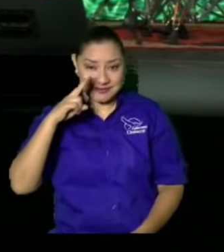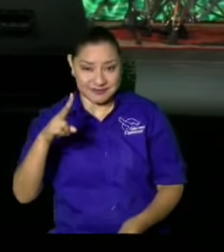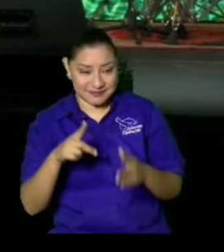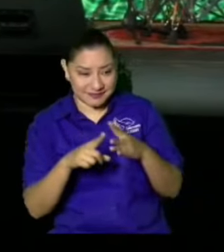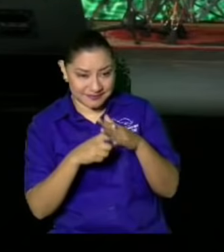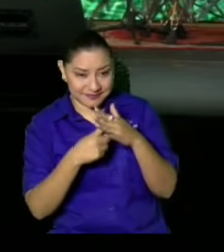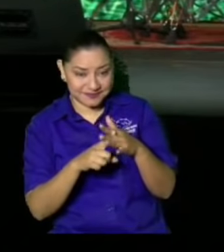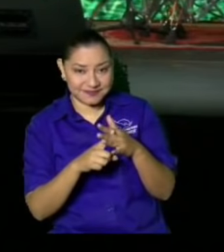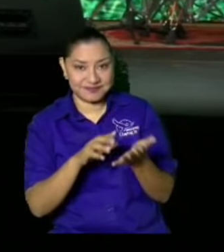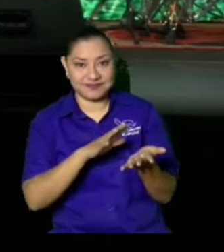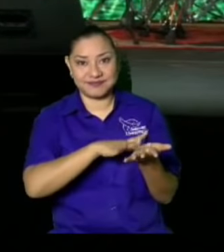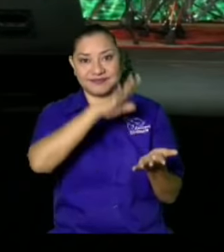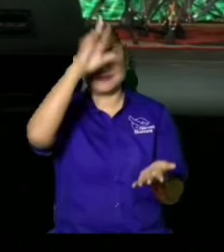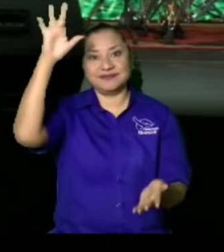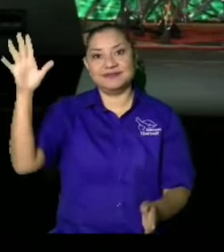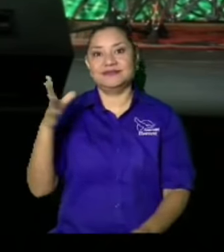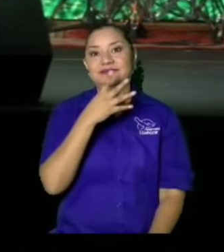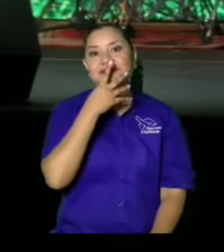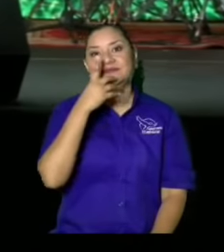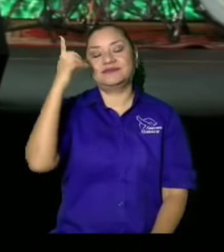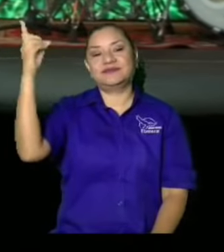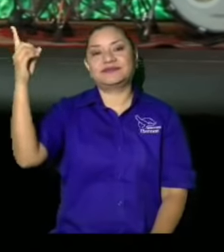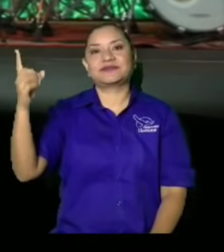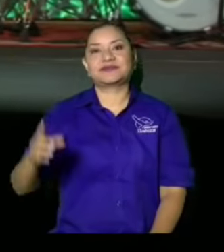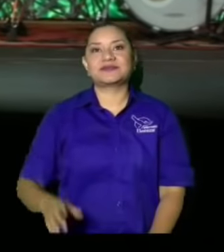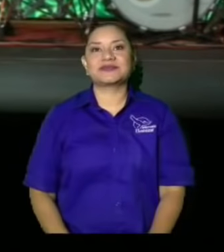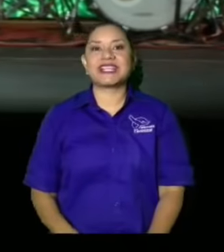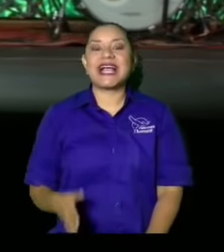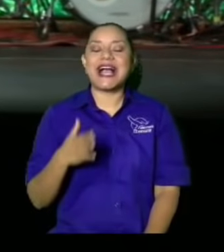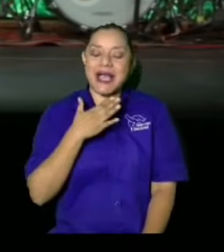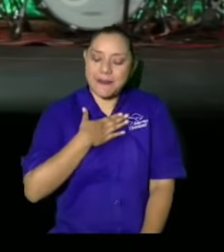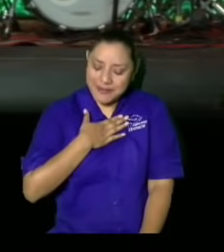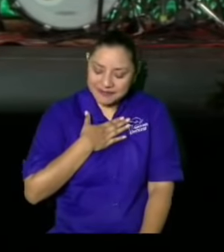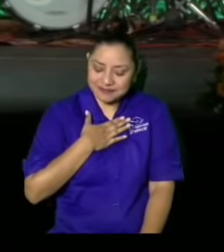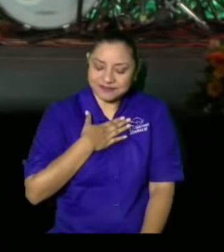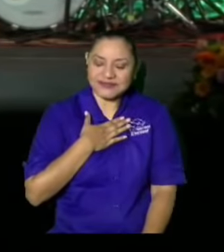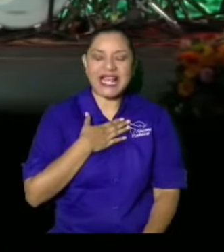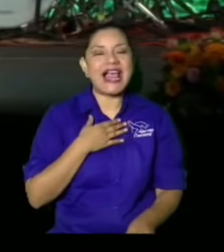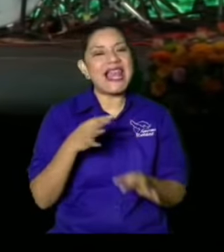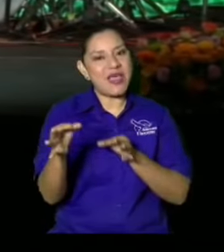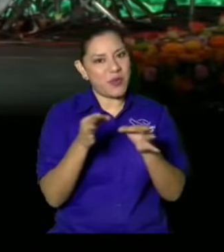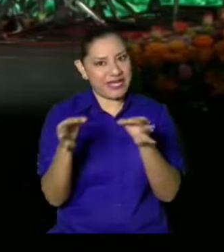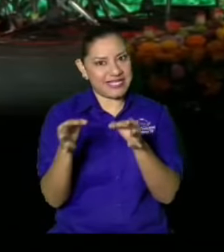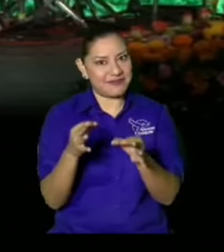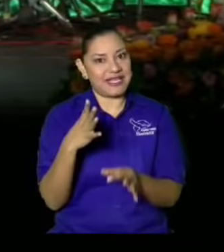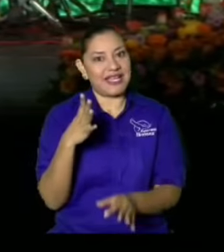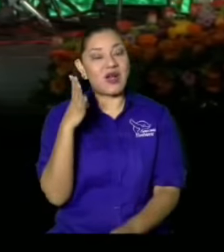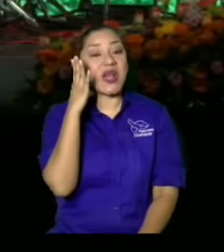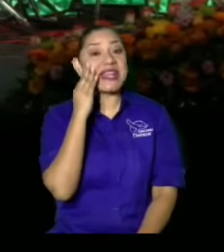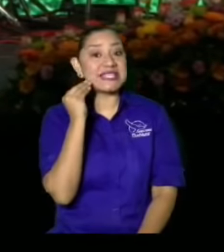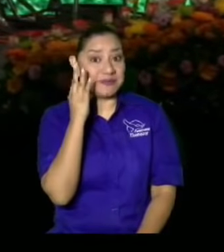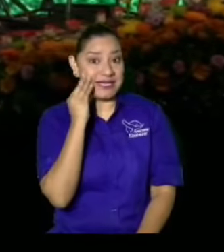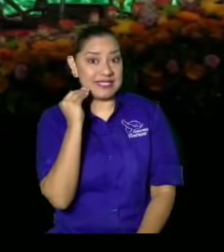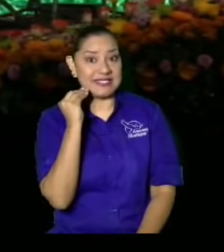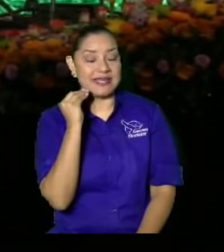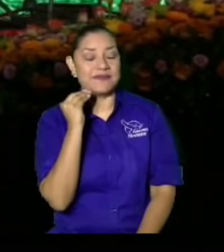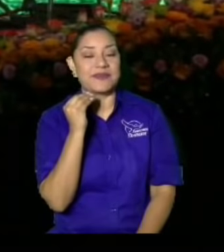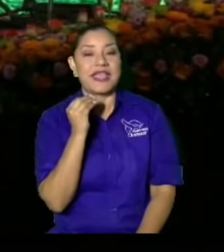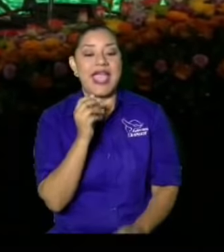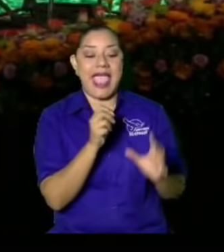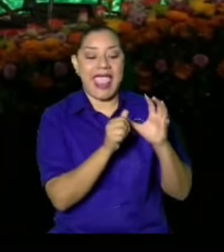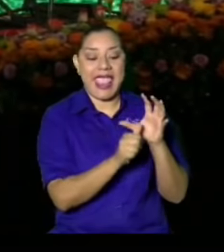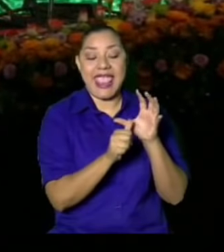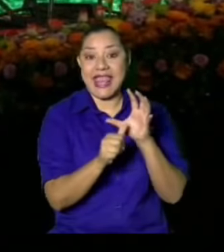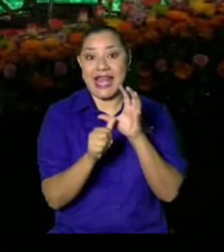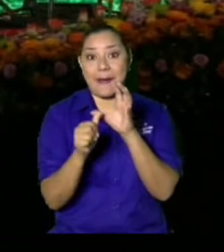gloria a Dios? Fíjense que ayer nos sorprendió, al menos a mí me sorprendió, me sorprendió mi apóstol, hermano, porque nunca